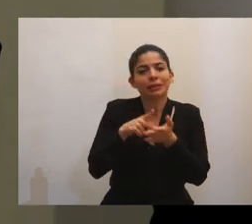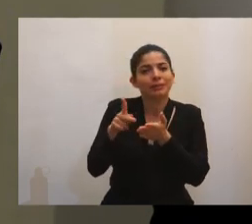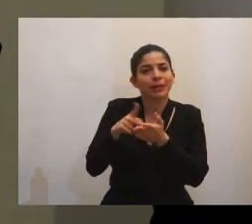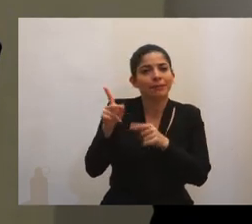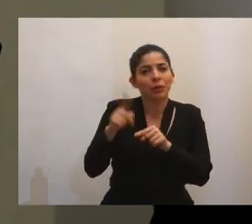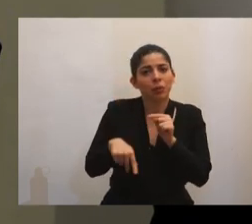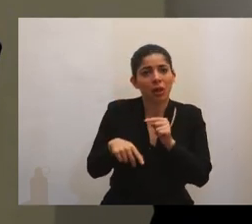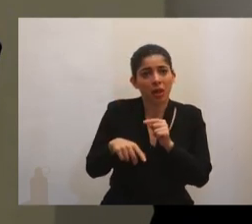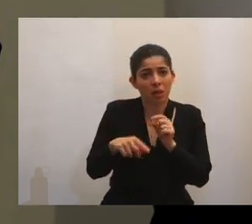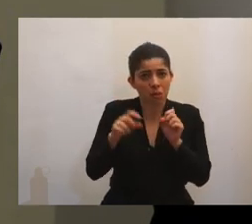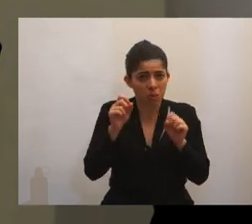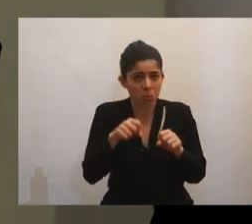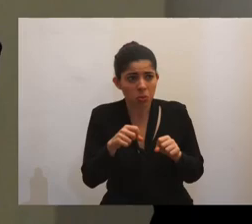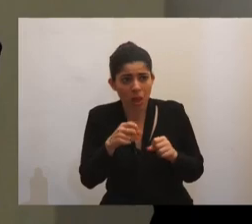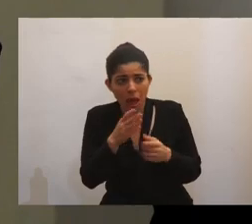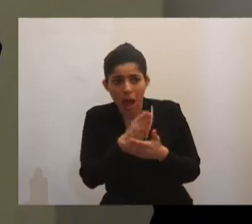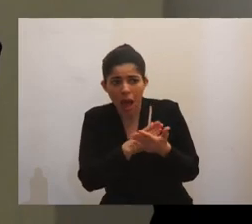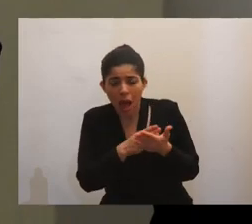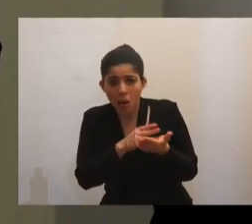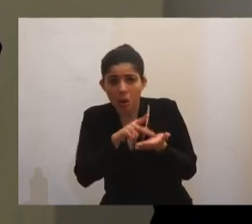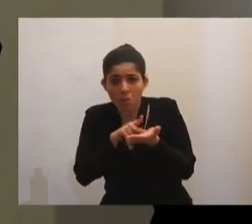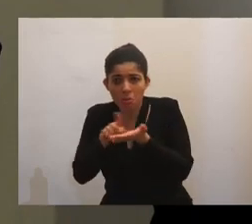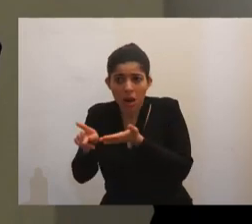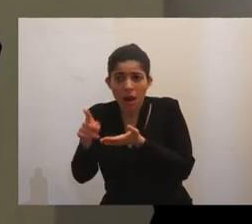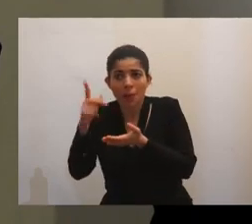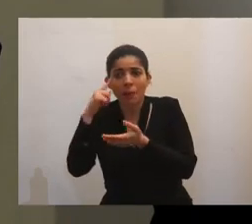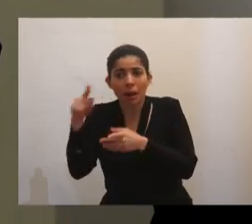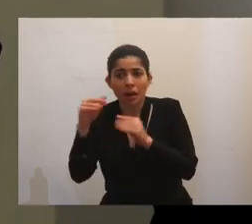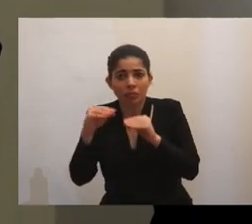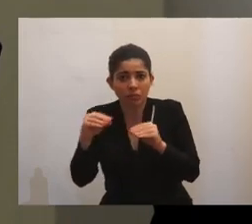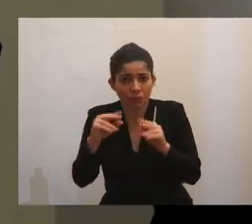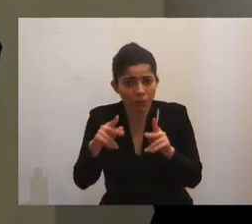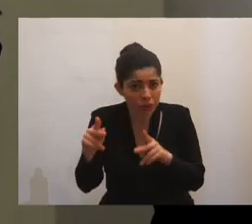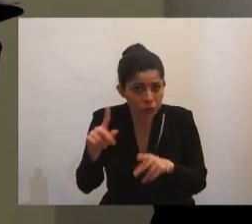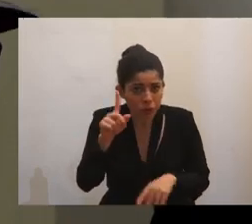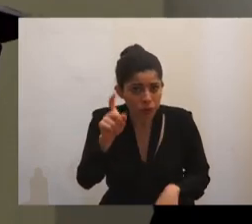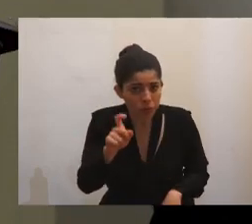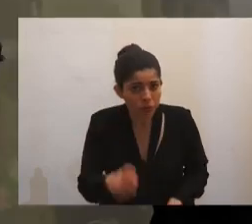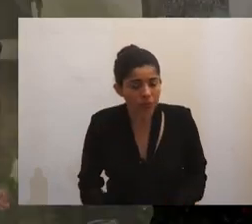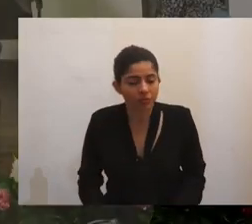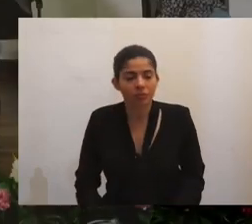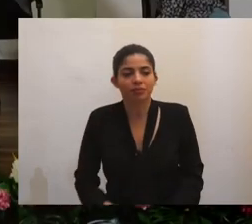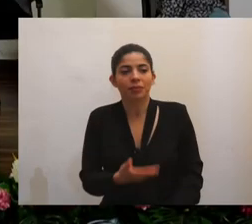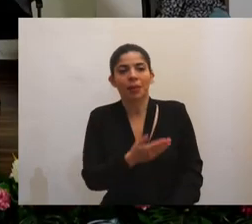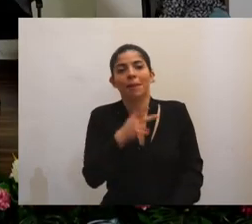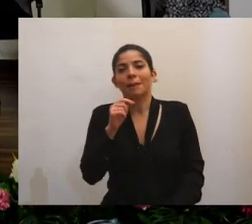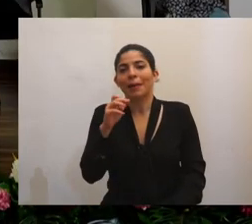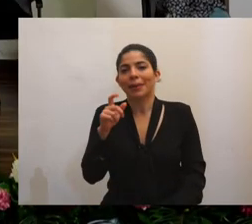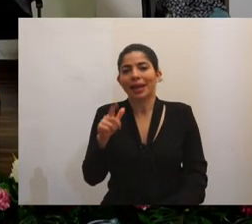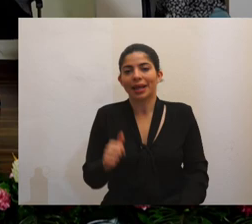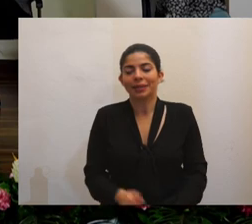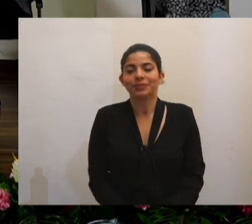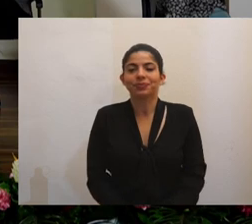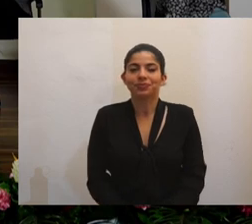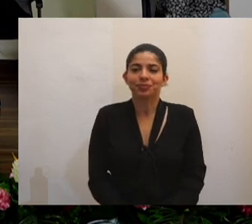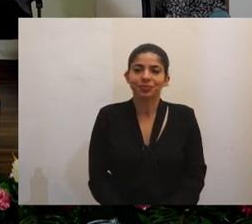¿Será posible conseguir alguna subvención para estas personas? Doña Pamela.